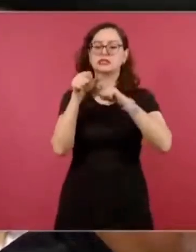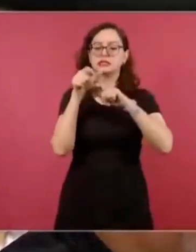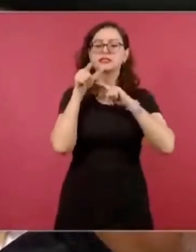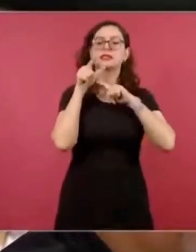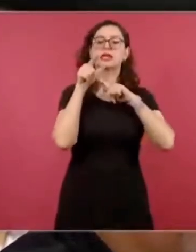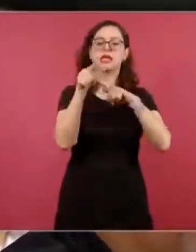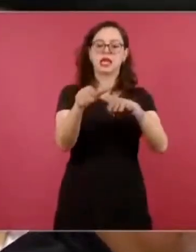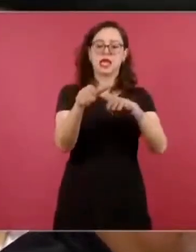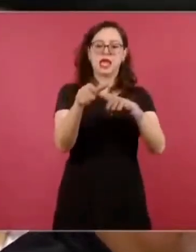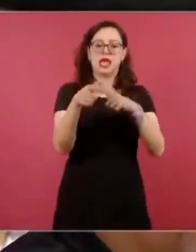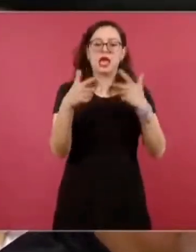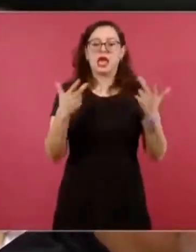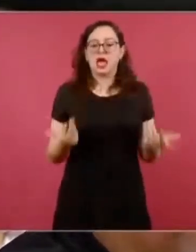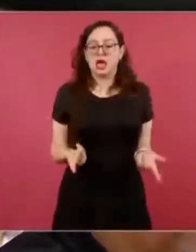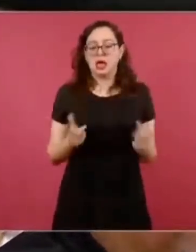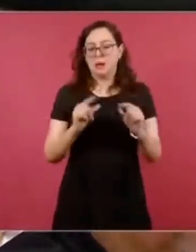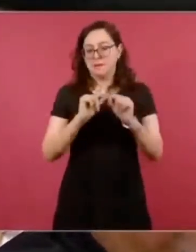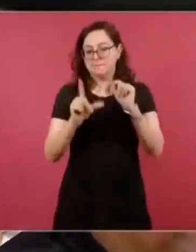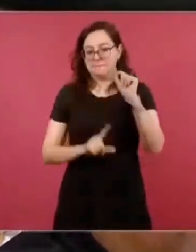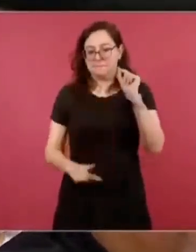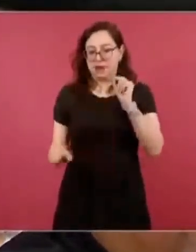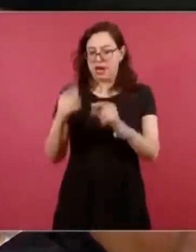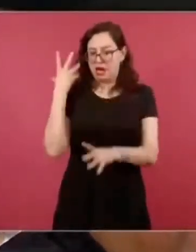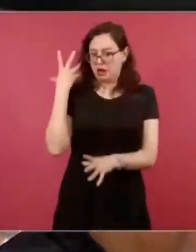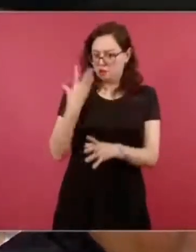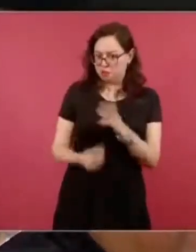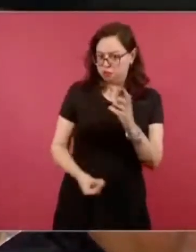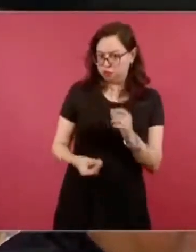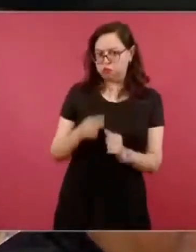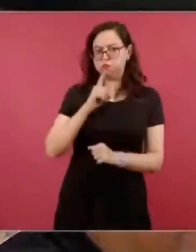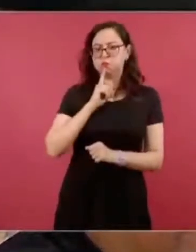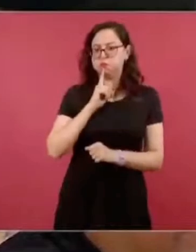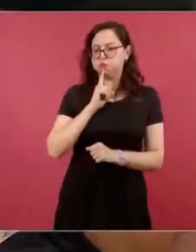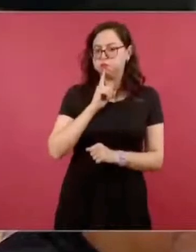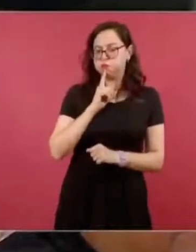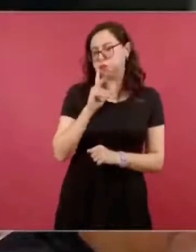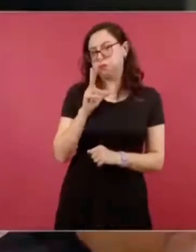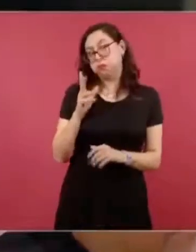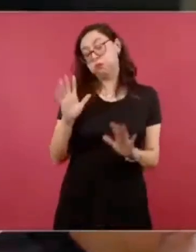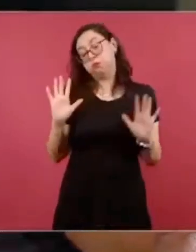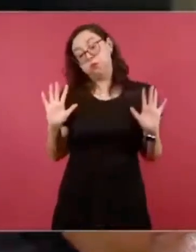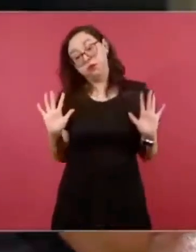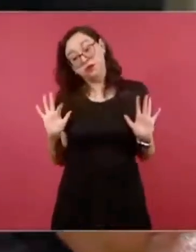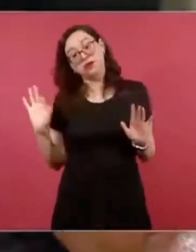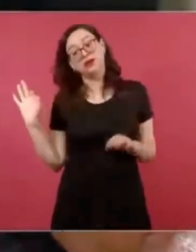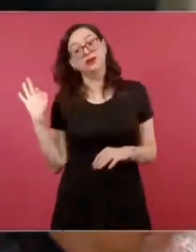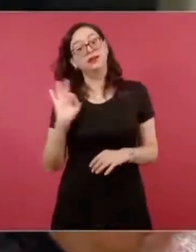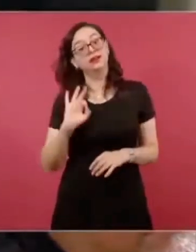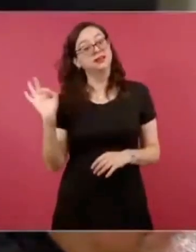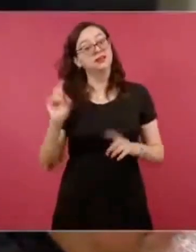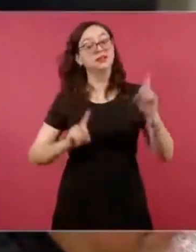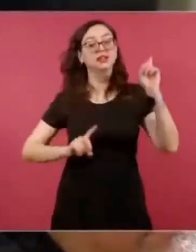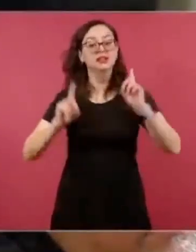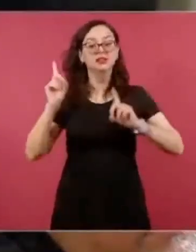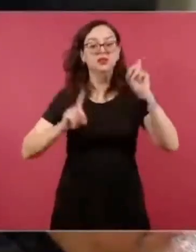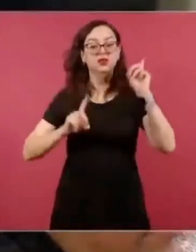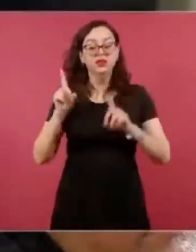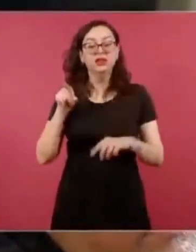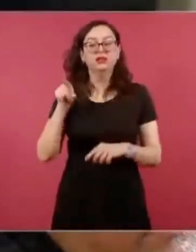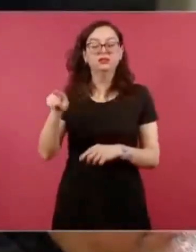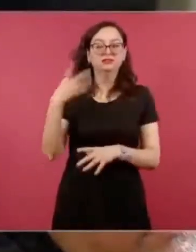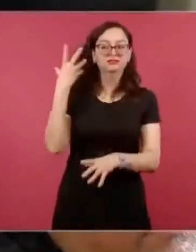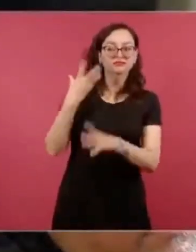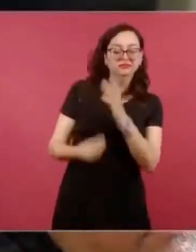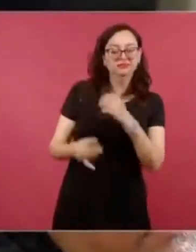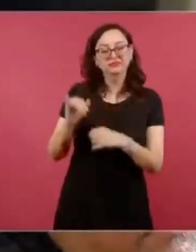término, que no se va del país, o no sé, se rumoraba antes de estas declaraciones que pensaba irse del país,